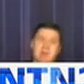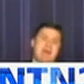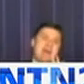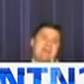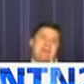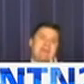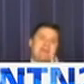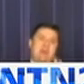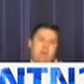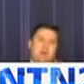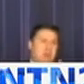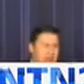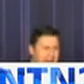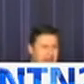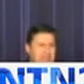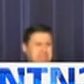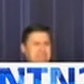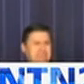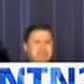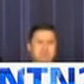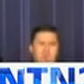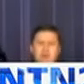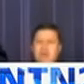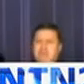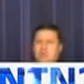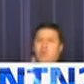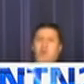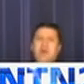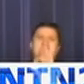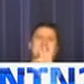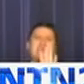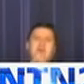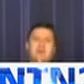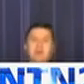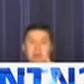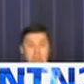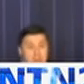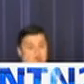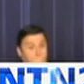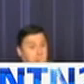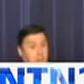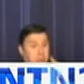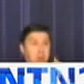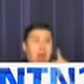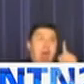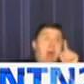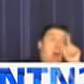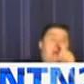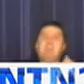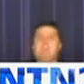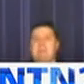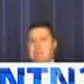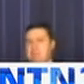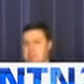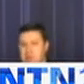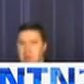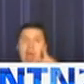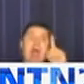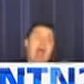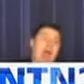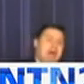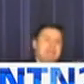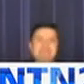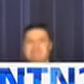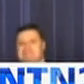34 aglomeraciones en el país. El resto de la nación ha funcionado adecuadamente en el marco de este